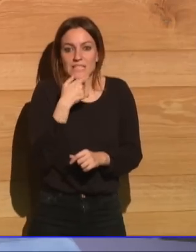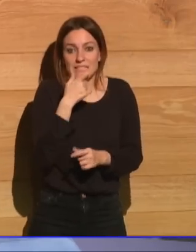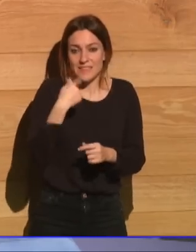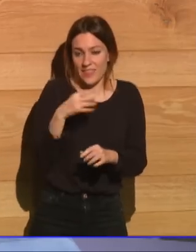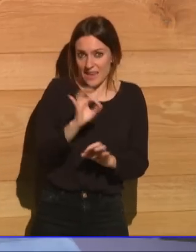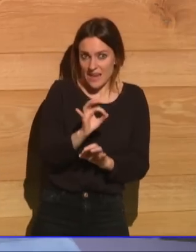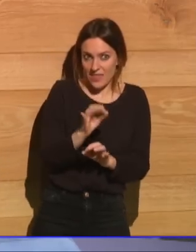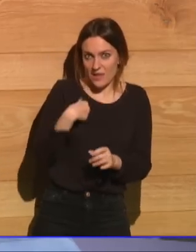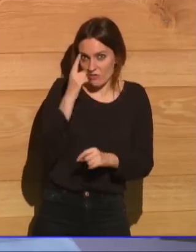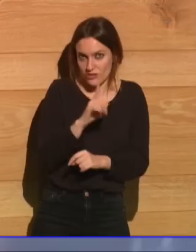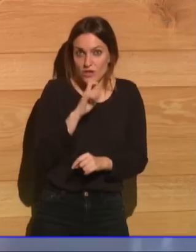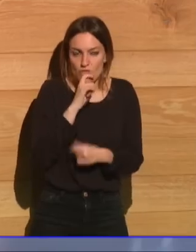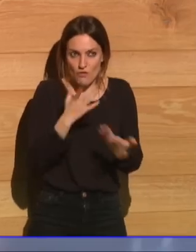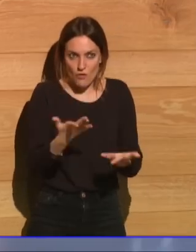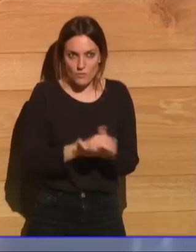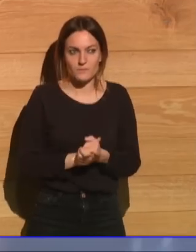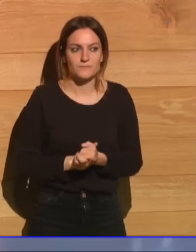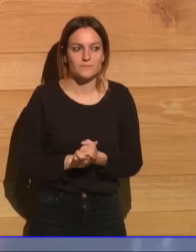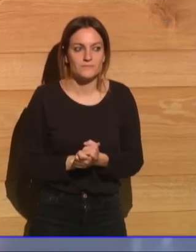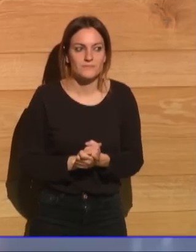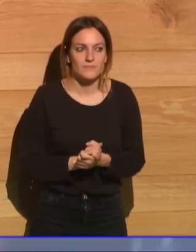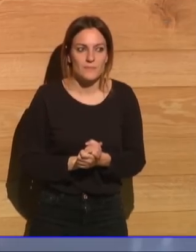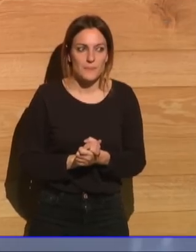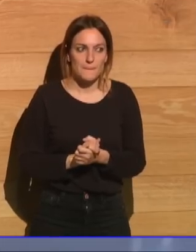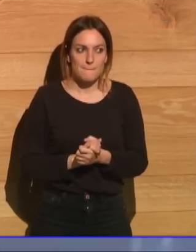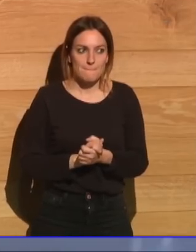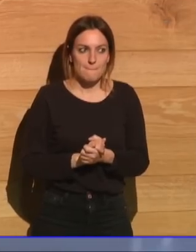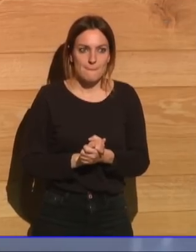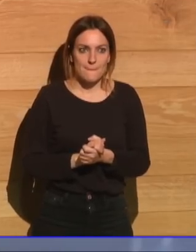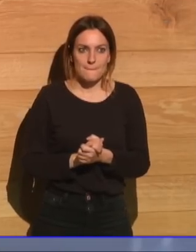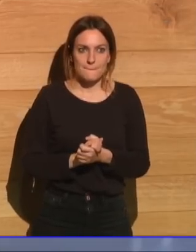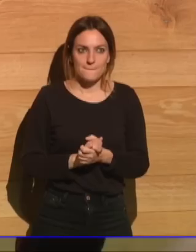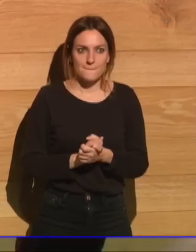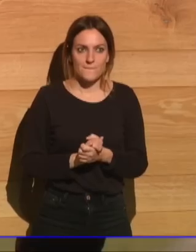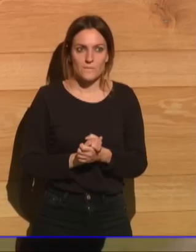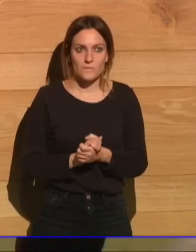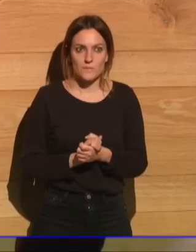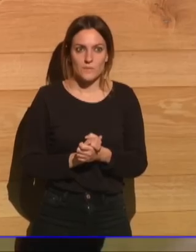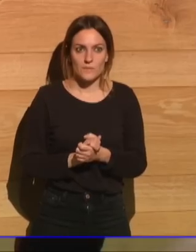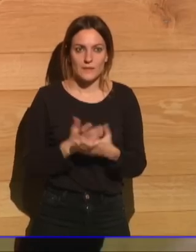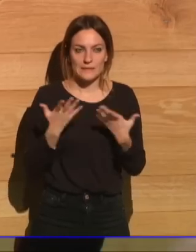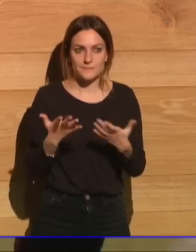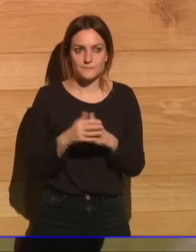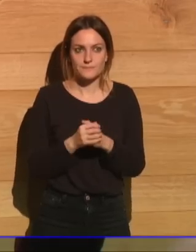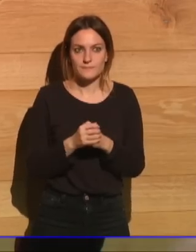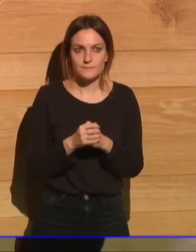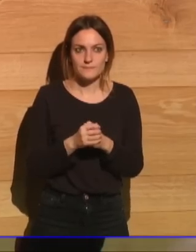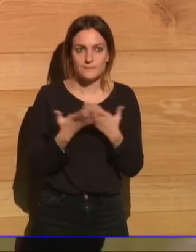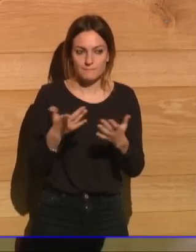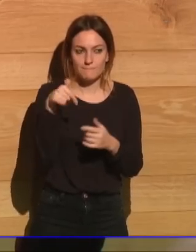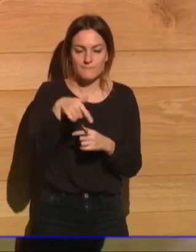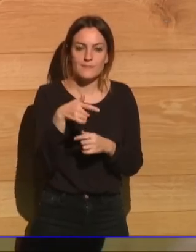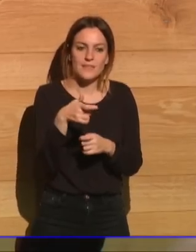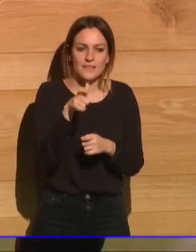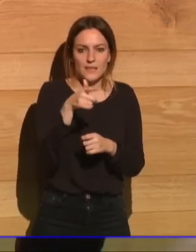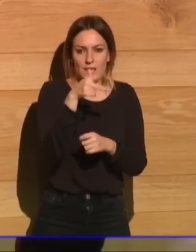son y vean es bin. ¿Cómo me estás contando? Es lo mismo. O sea, ¿qué me estáis contando? ¿Cómo vamos a aprender vuestros Pero en nombres? fin, él Son, bin. Pero bueno. coloca